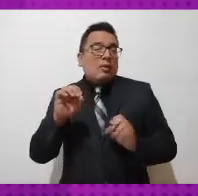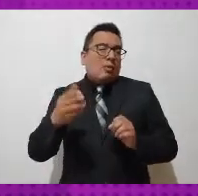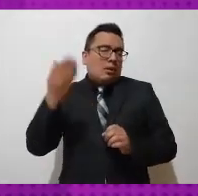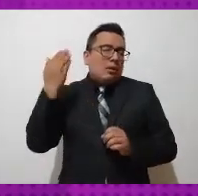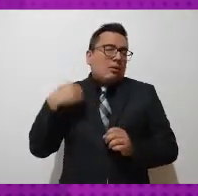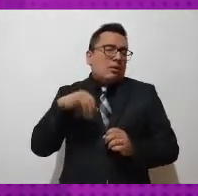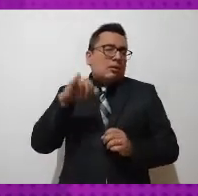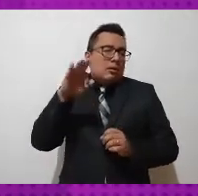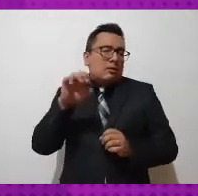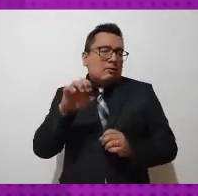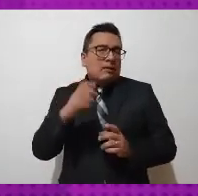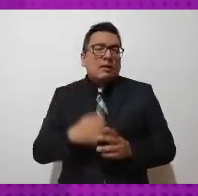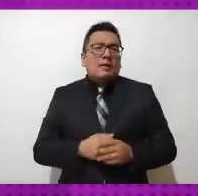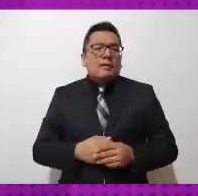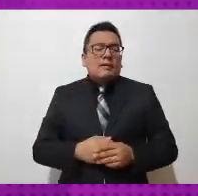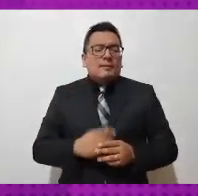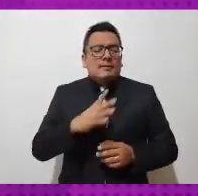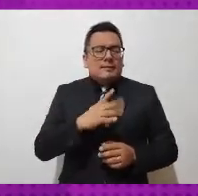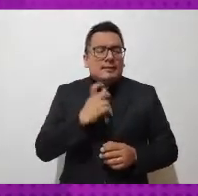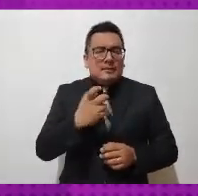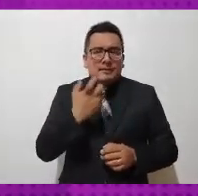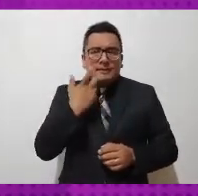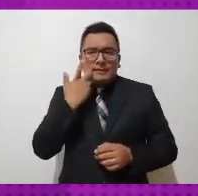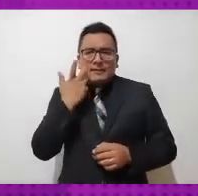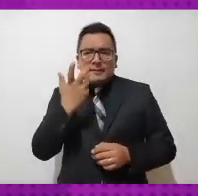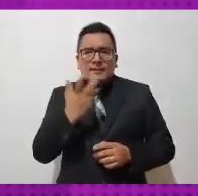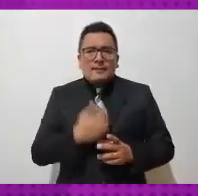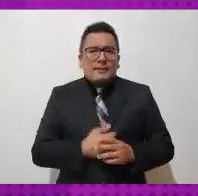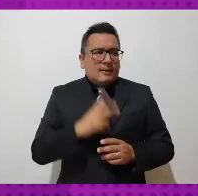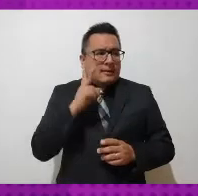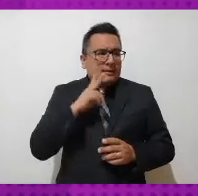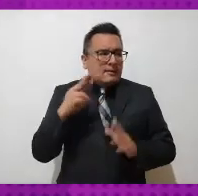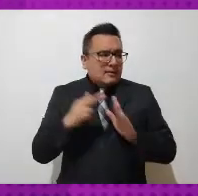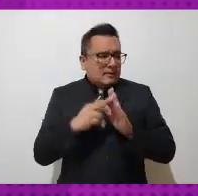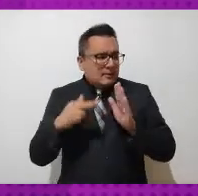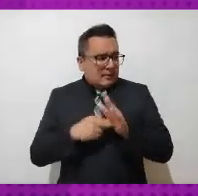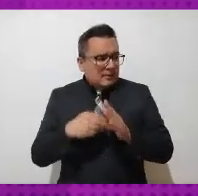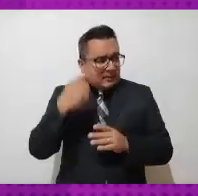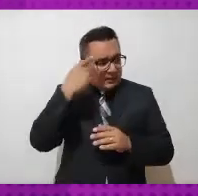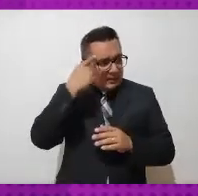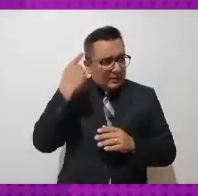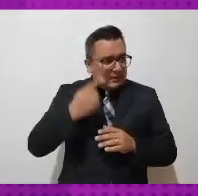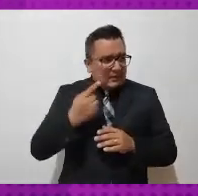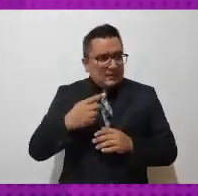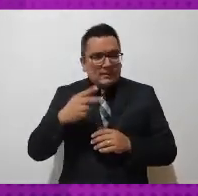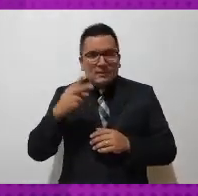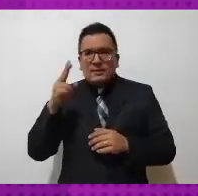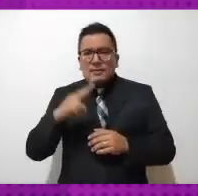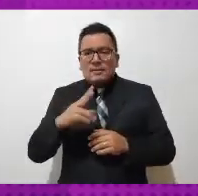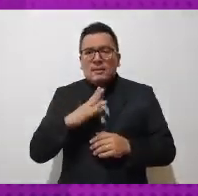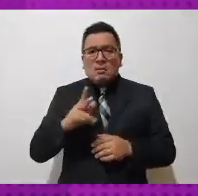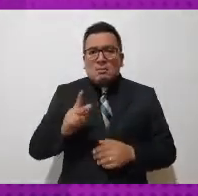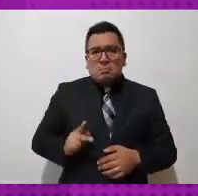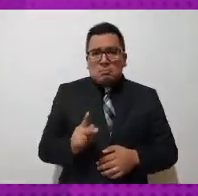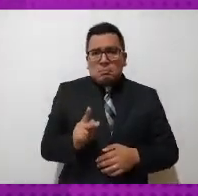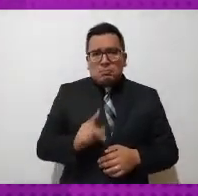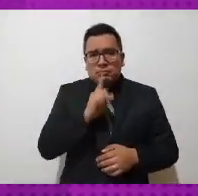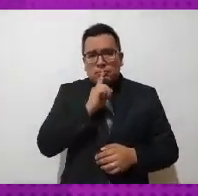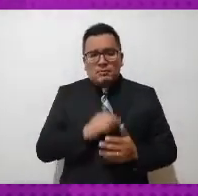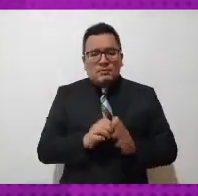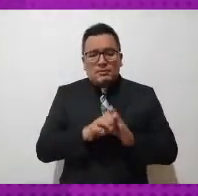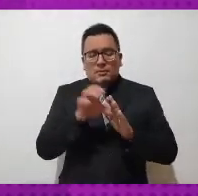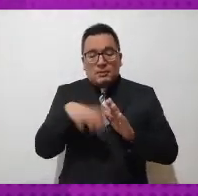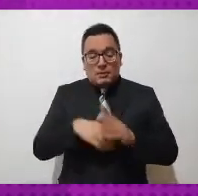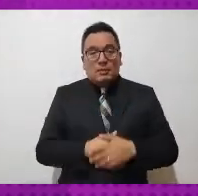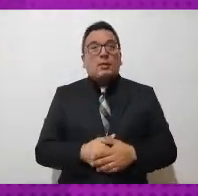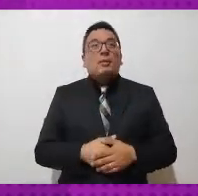IFE, ha buscado mucho estos criterios para lograr que deje de ser una simulación. Tenemos